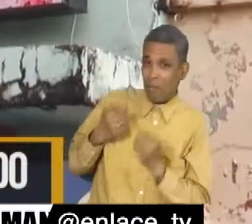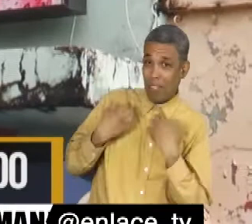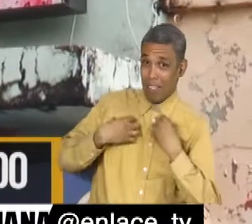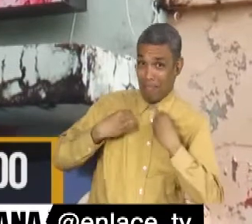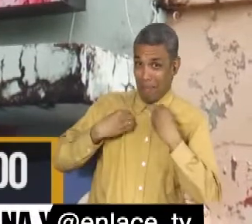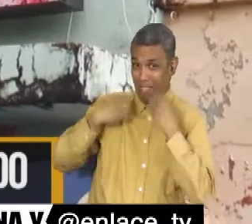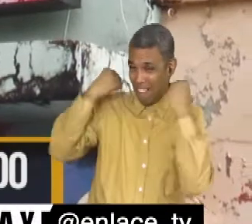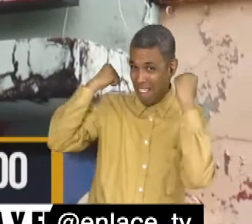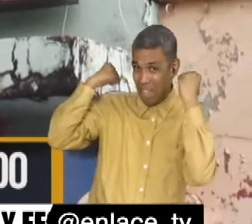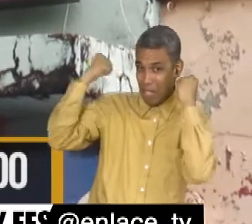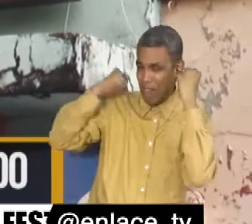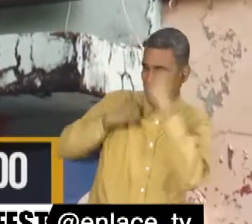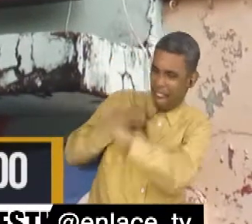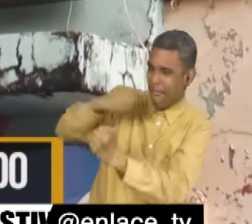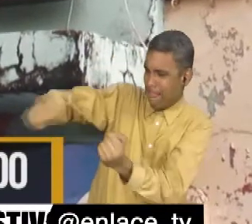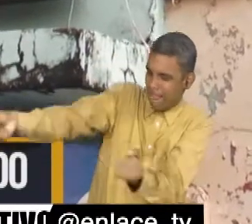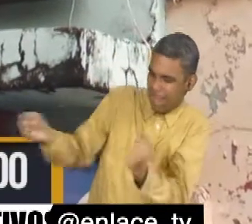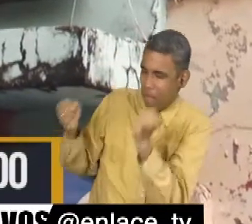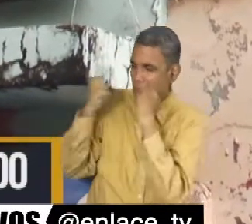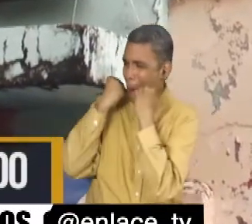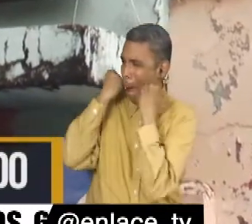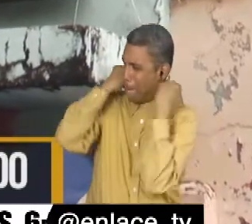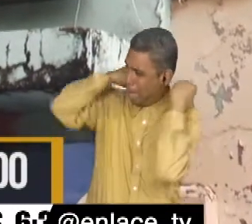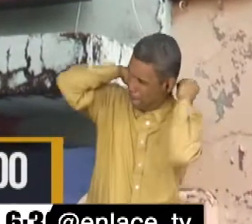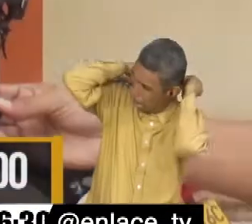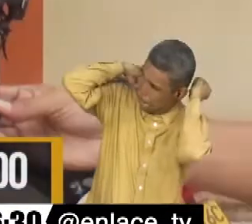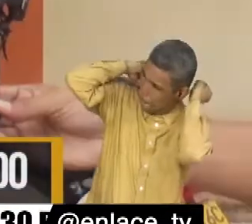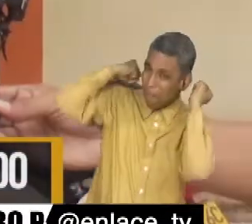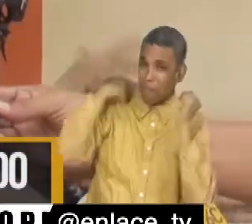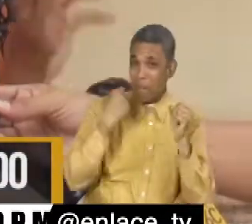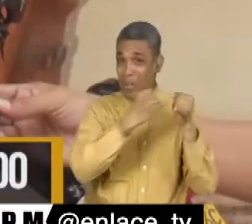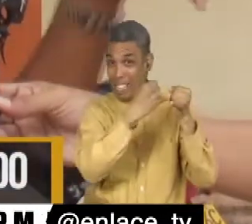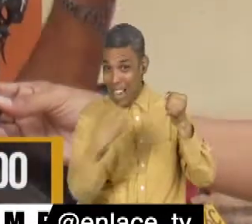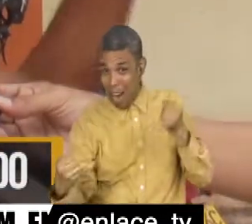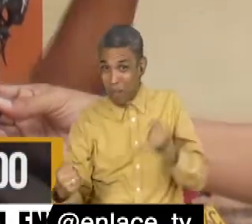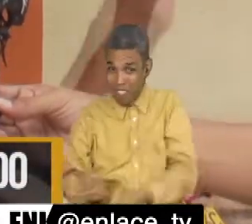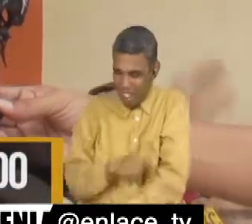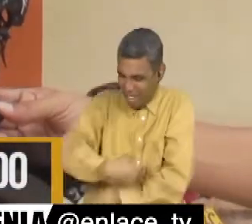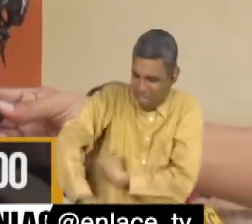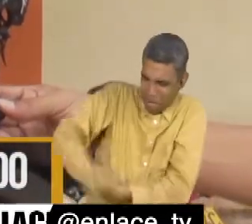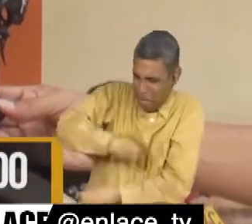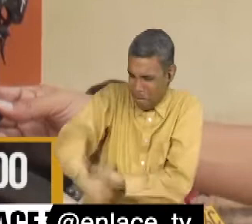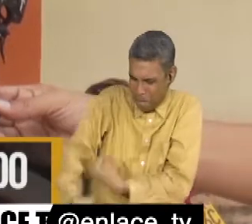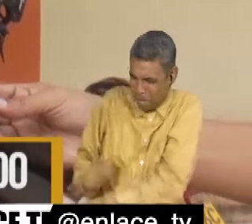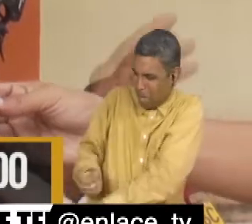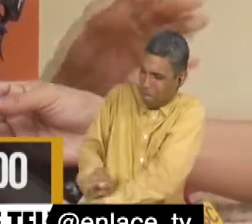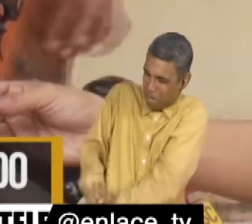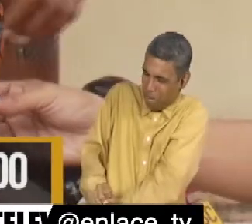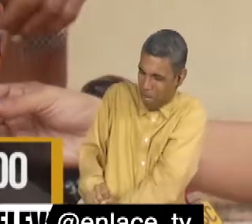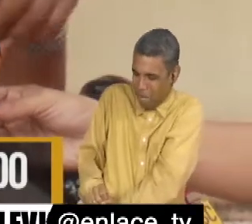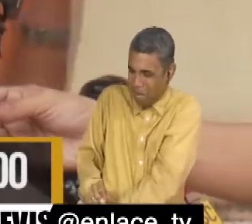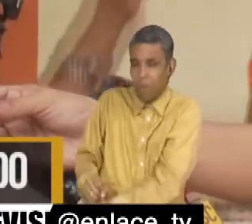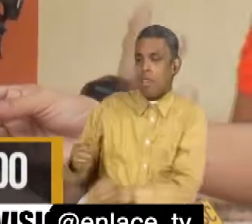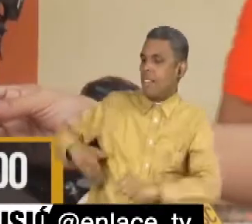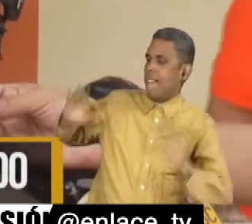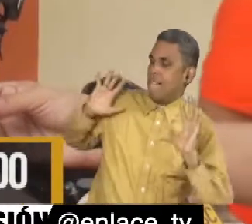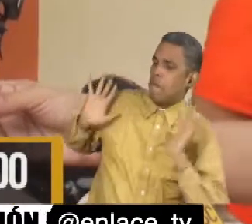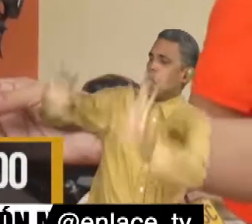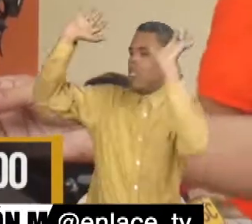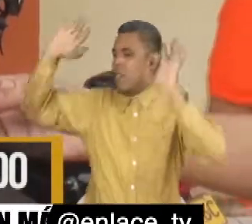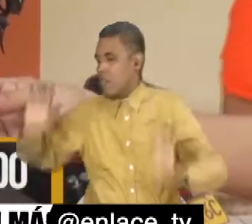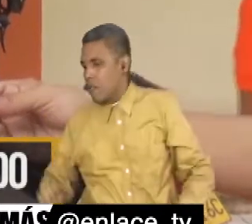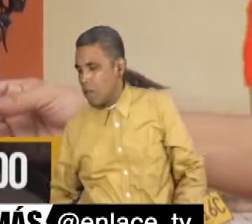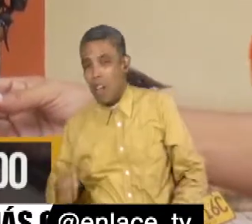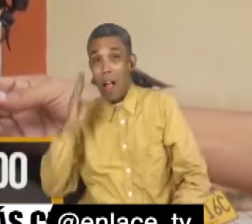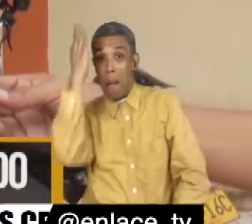tenían ellos. Un cable que había ahí también lo amarraron y lo metieron al baño, y mientras que ellos buscaron la plata por acá,